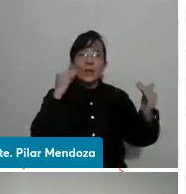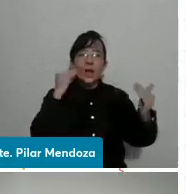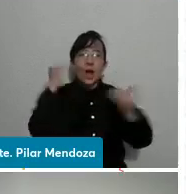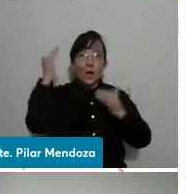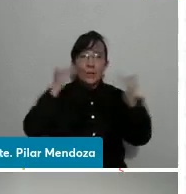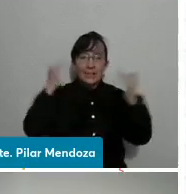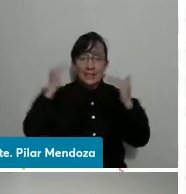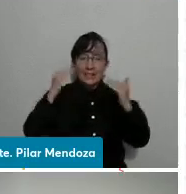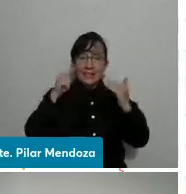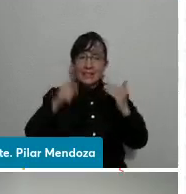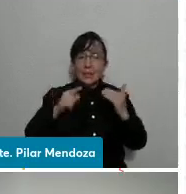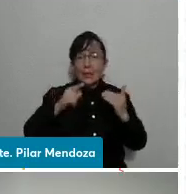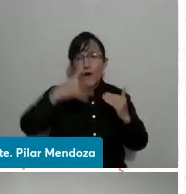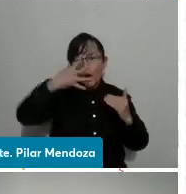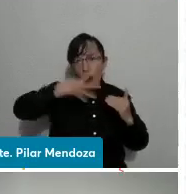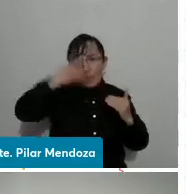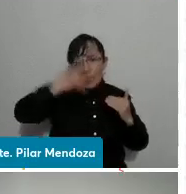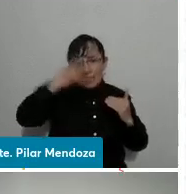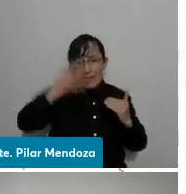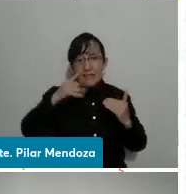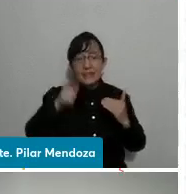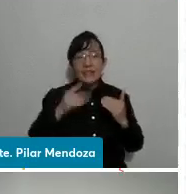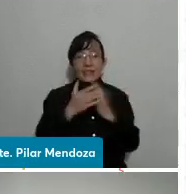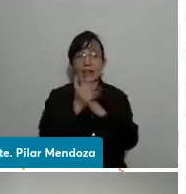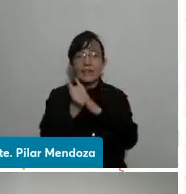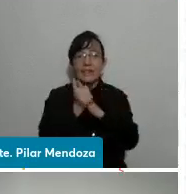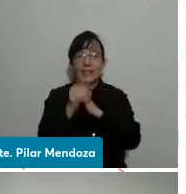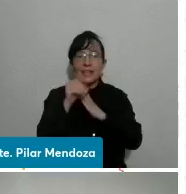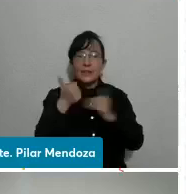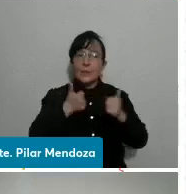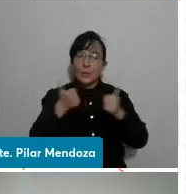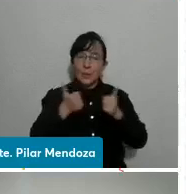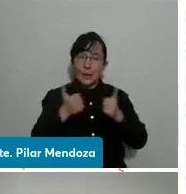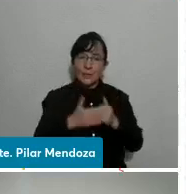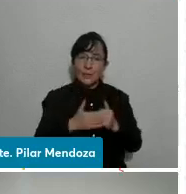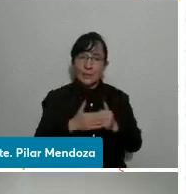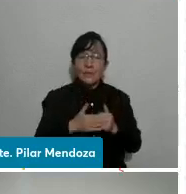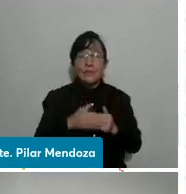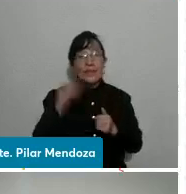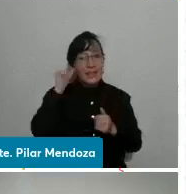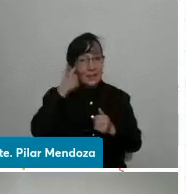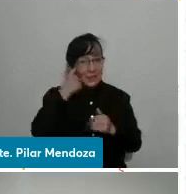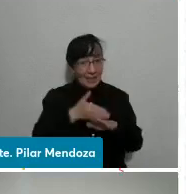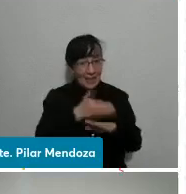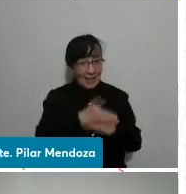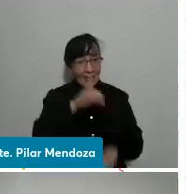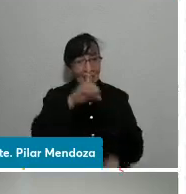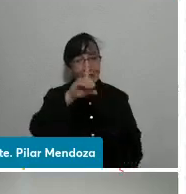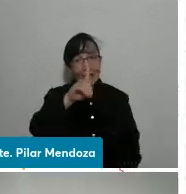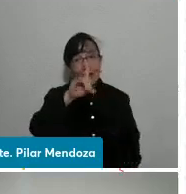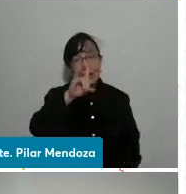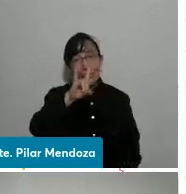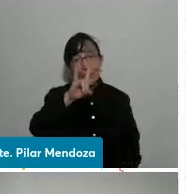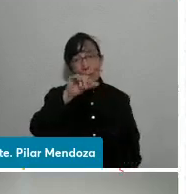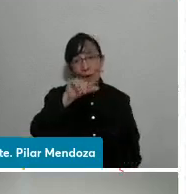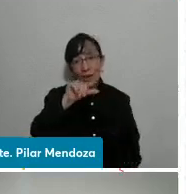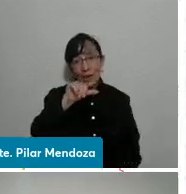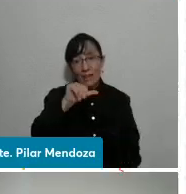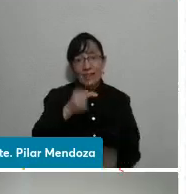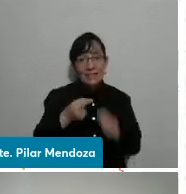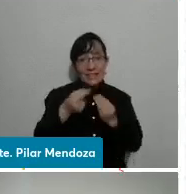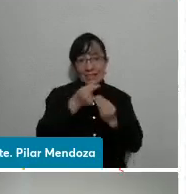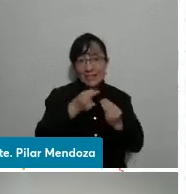tenemos unas competencias, digamos, ya definidas. Lo primero es el DUA, partir desde el DUA, ¿listo? Como digamos, como nuestro